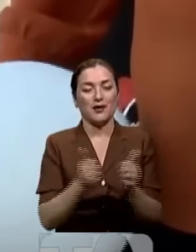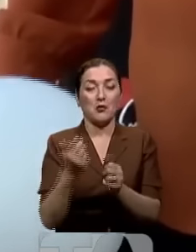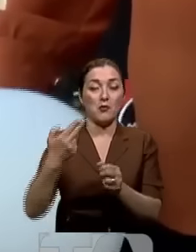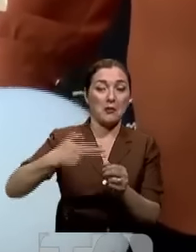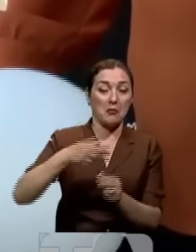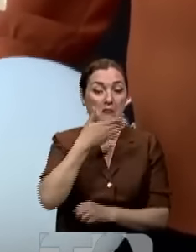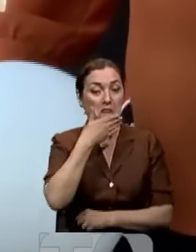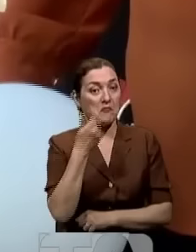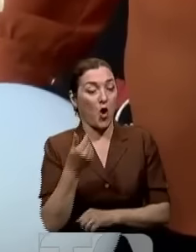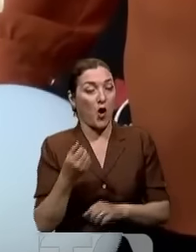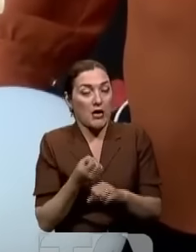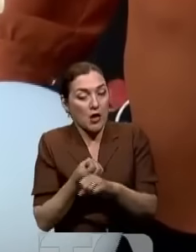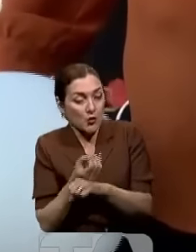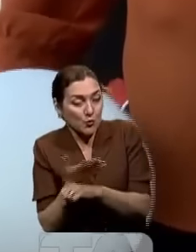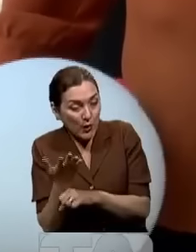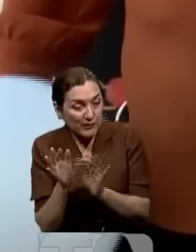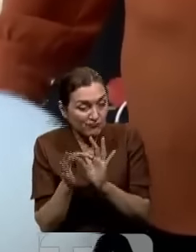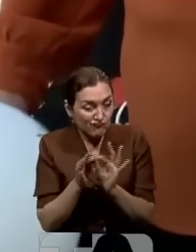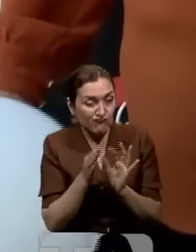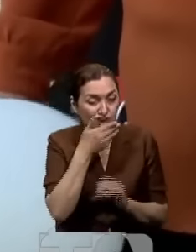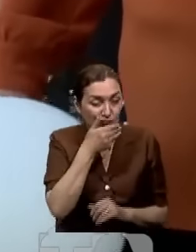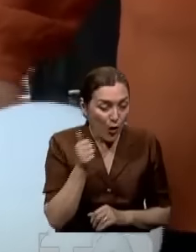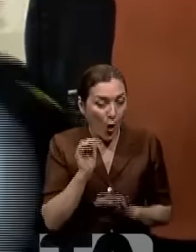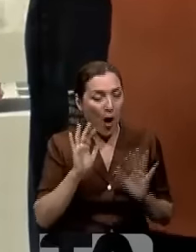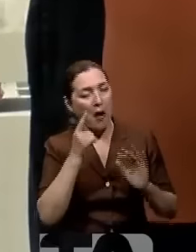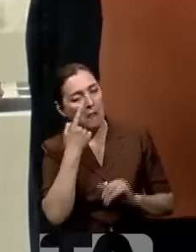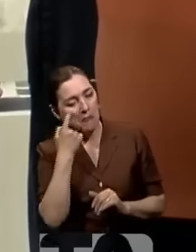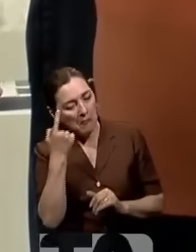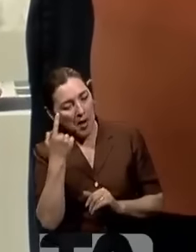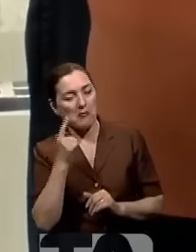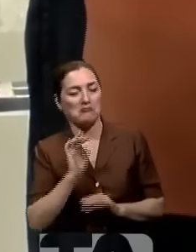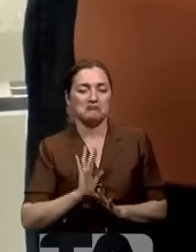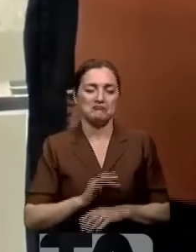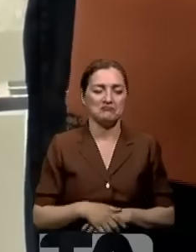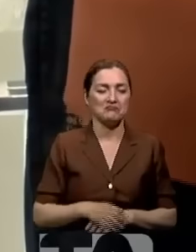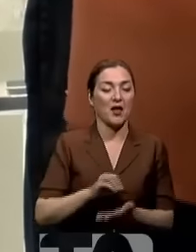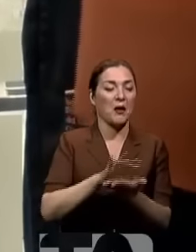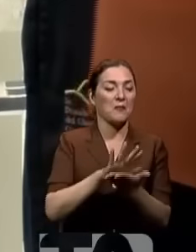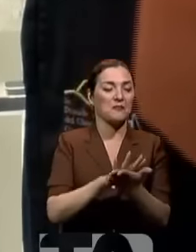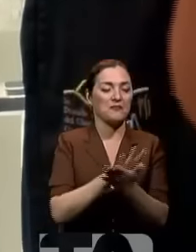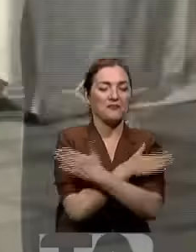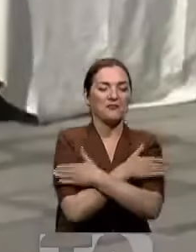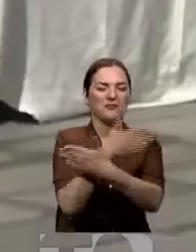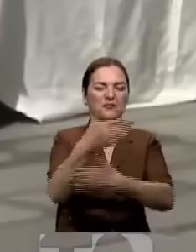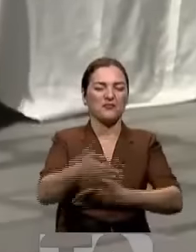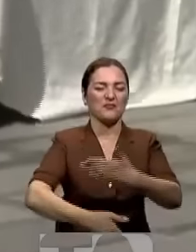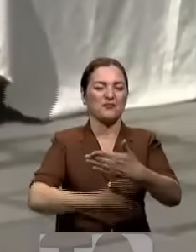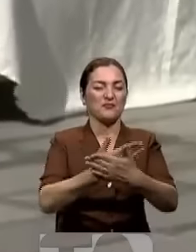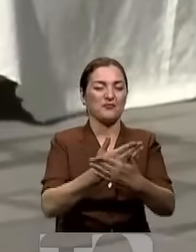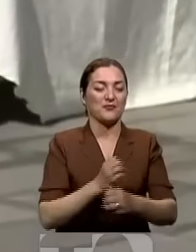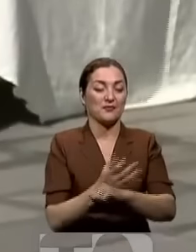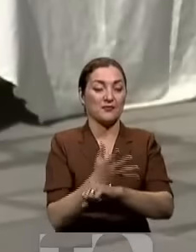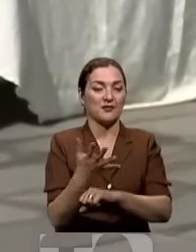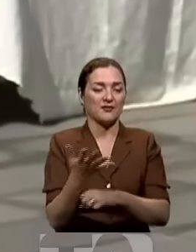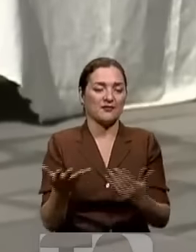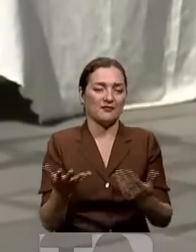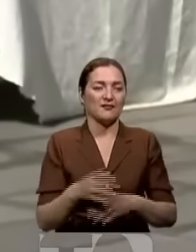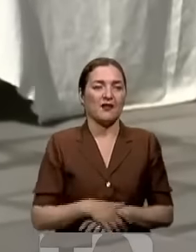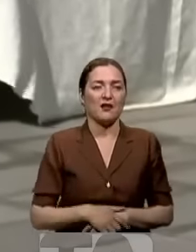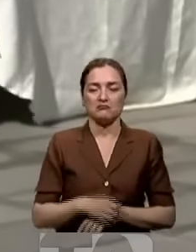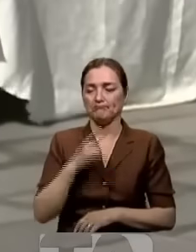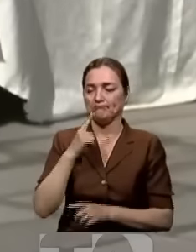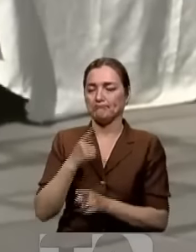participantes han tomado las consideraciones que hemos hecho a lo largo del concurso. Así que nada, felicitaciones a todos. Hay que tomar recomendaciones, ¿no?